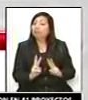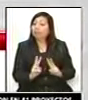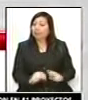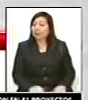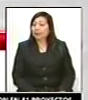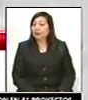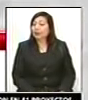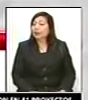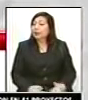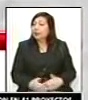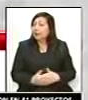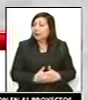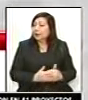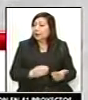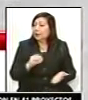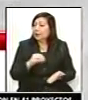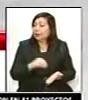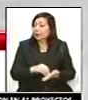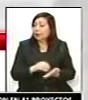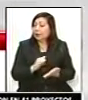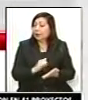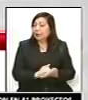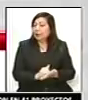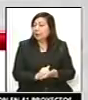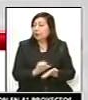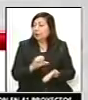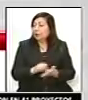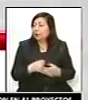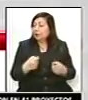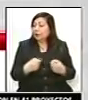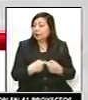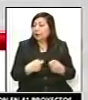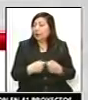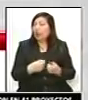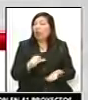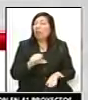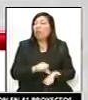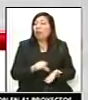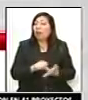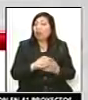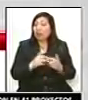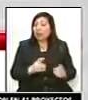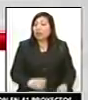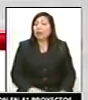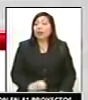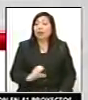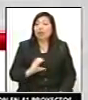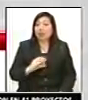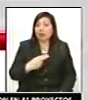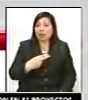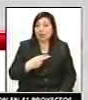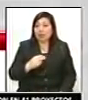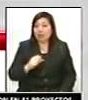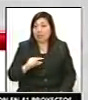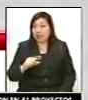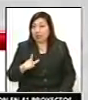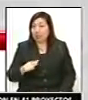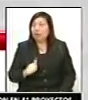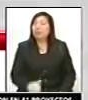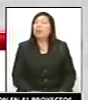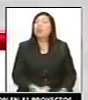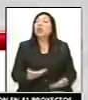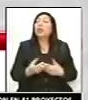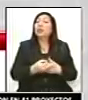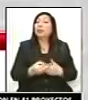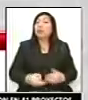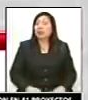contempló la construcción y puesta en operación de una central hidroeléctrica ubicada en los distritos de Chaya, Chinchao y Umari, en la